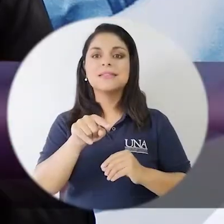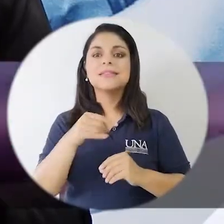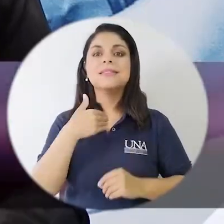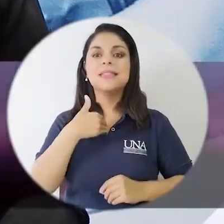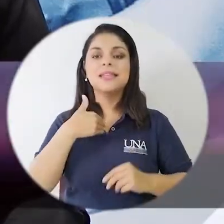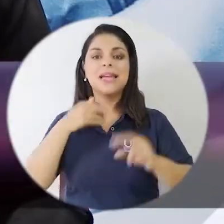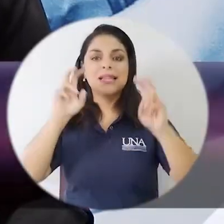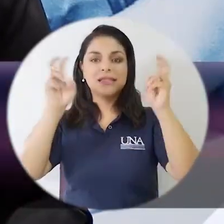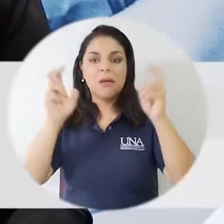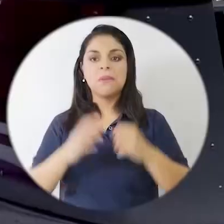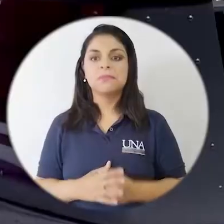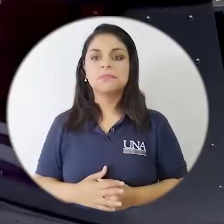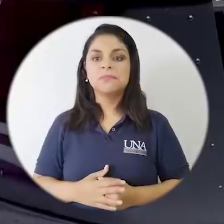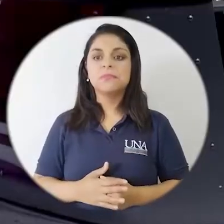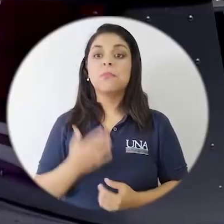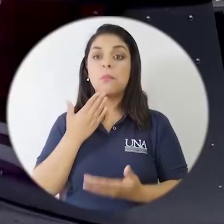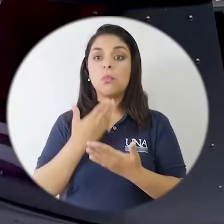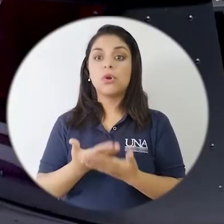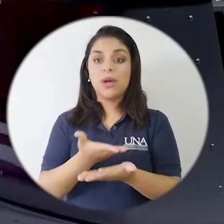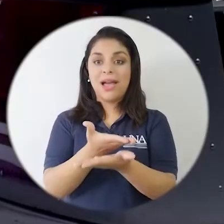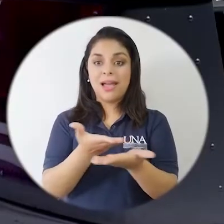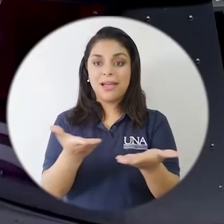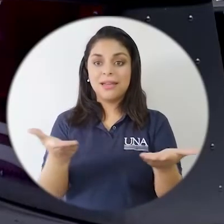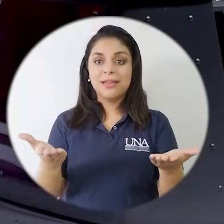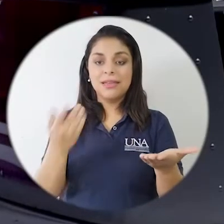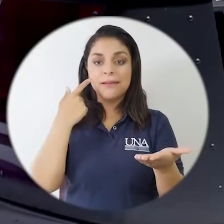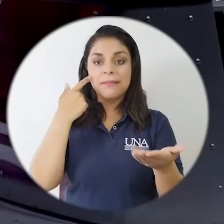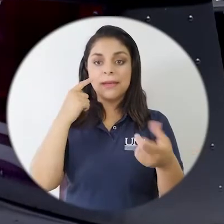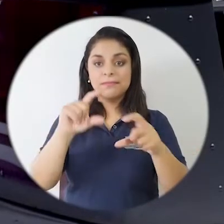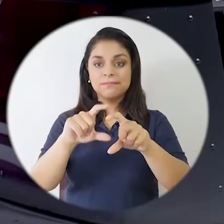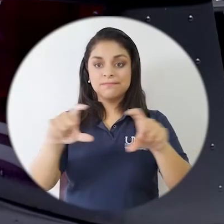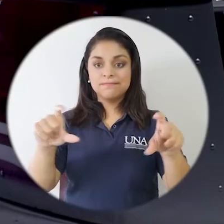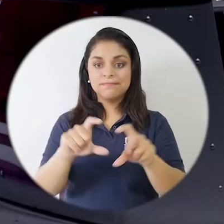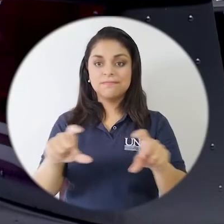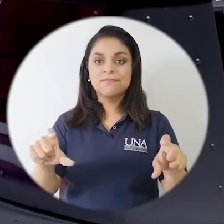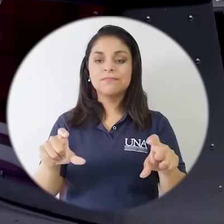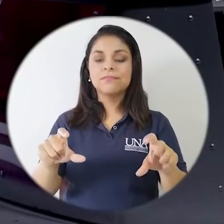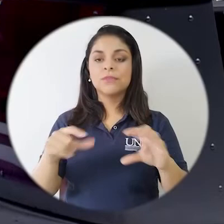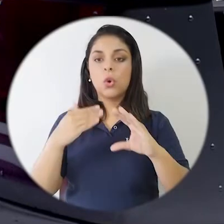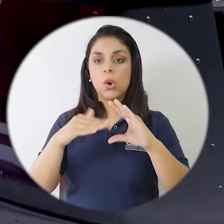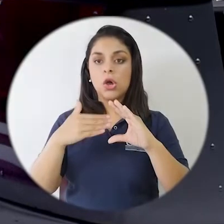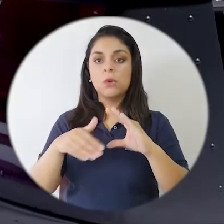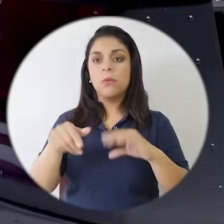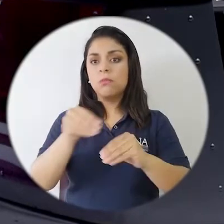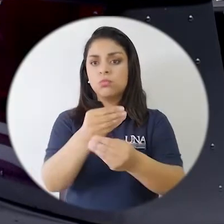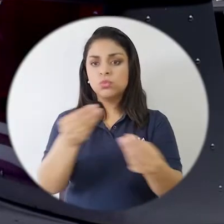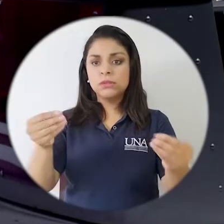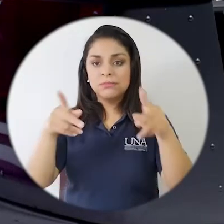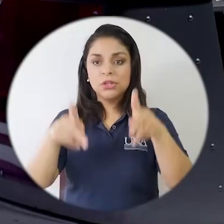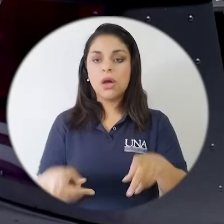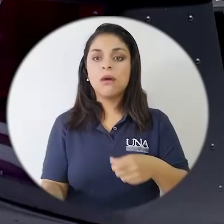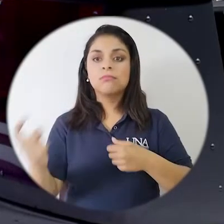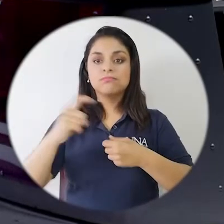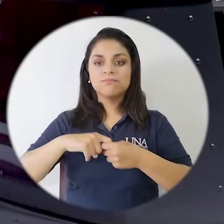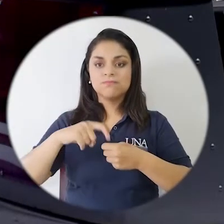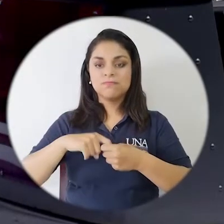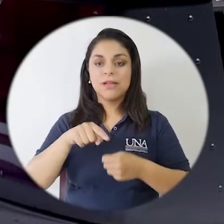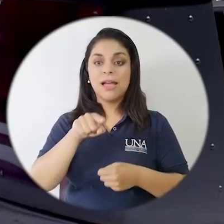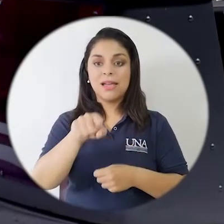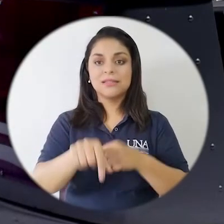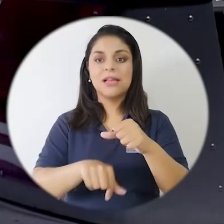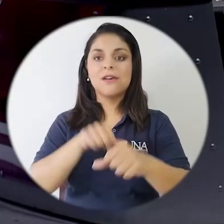que es la que está llevando el tema de las Bueno, ahí les aparece a las personas en los súper, ¿verdad?, las direcciones, para que ojalá muchas personas se unan